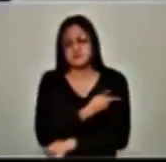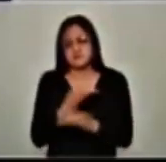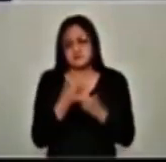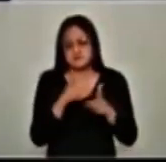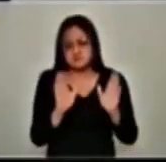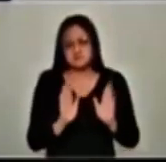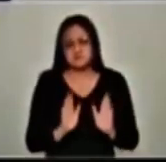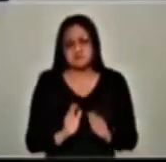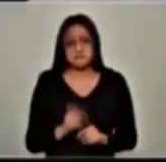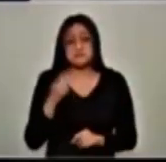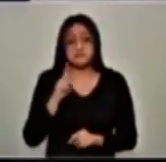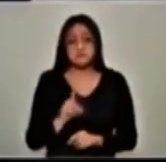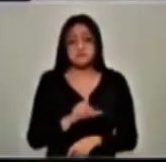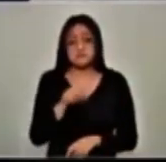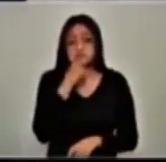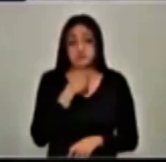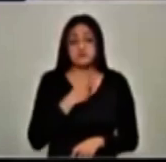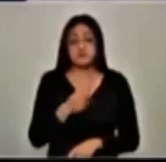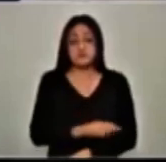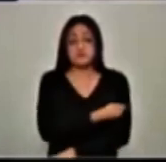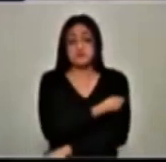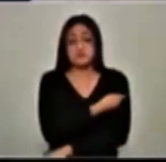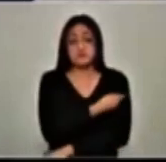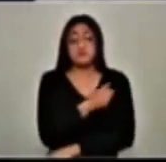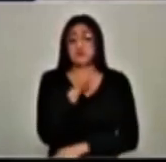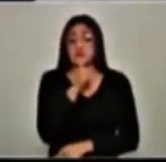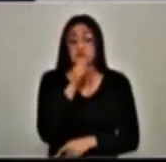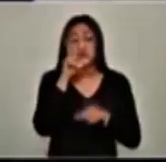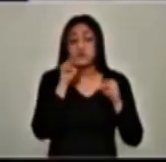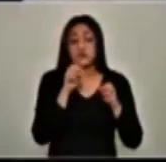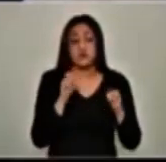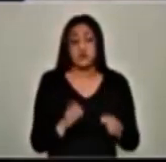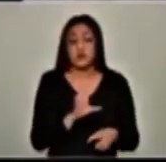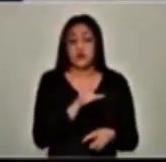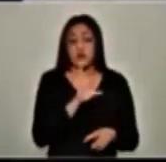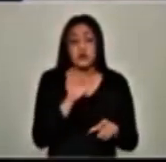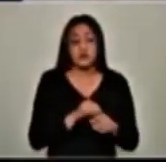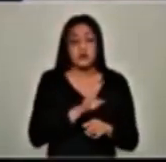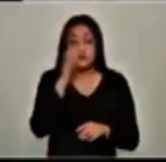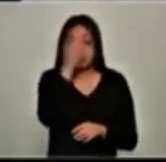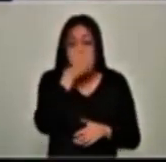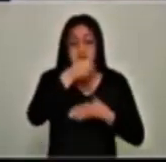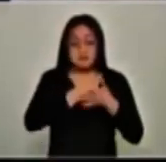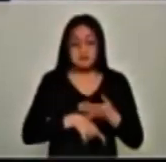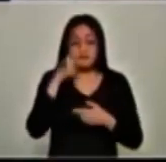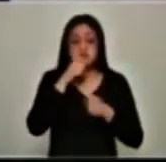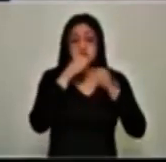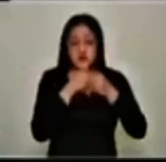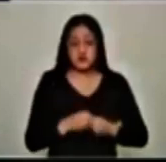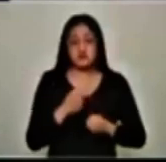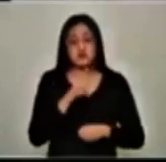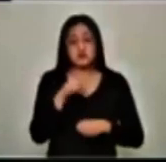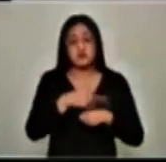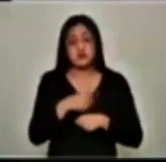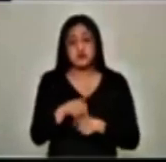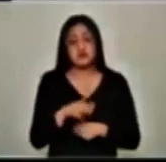pero si a mí me dicen que la vacuna todavía no está completamente estudiada y te puedo hacer un daño